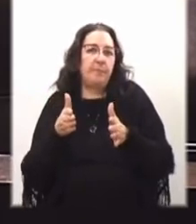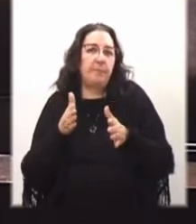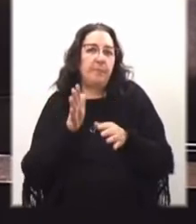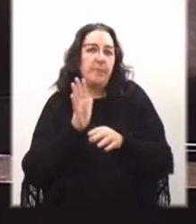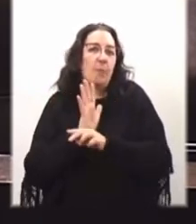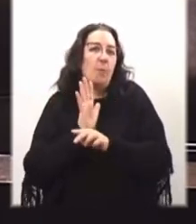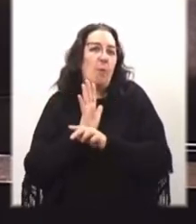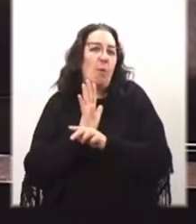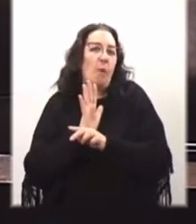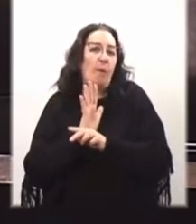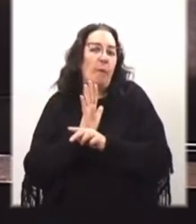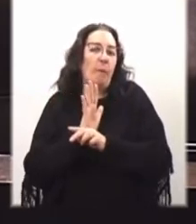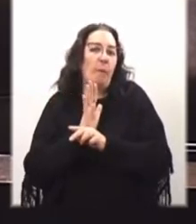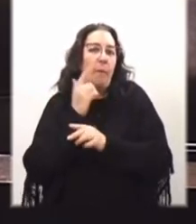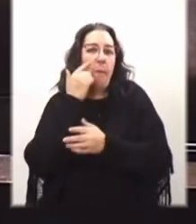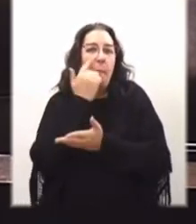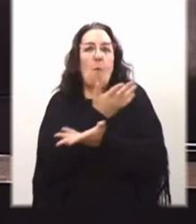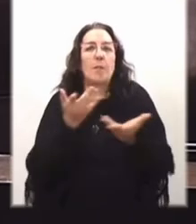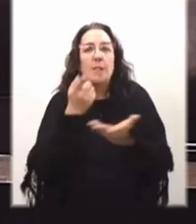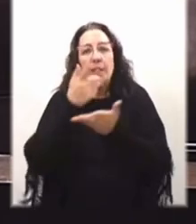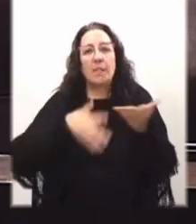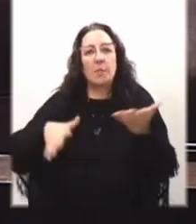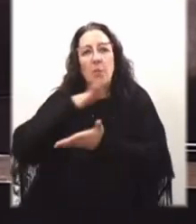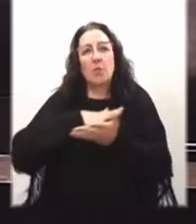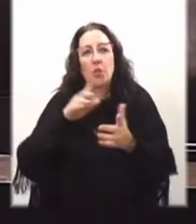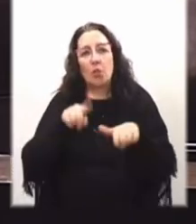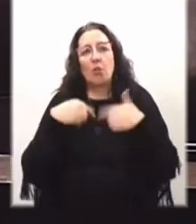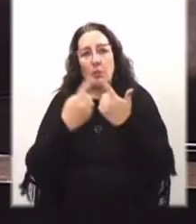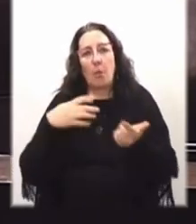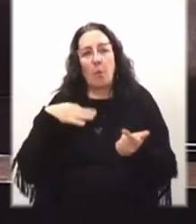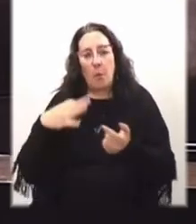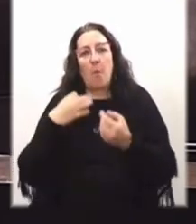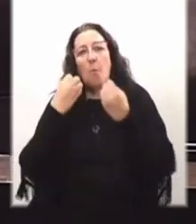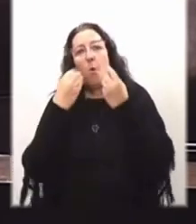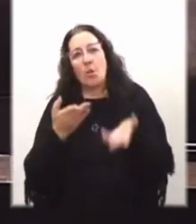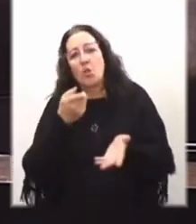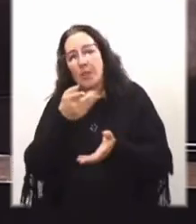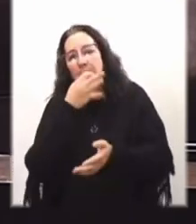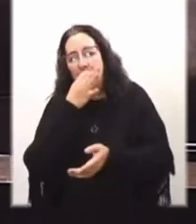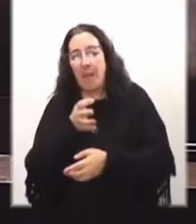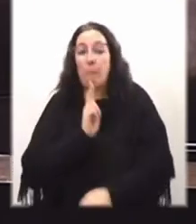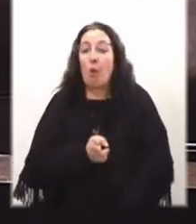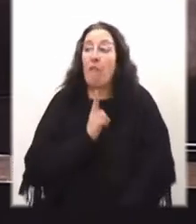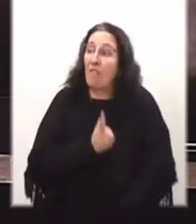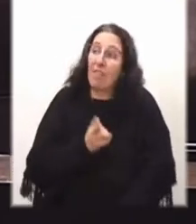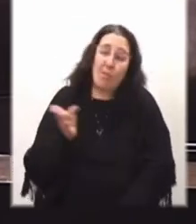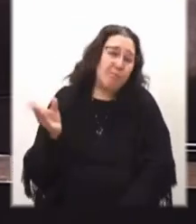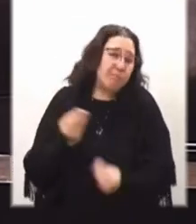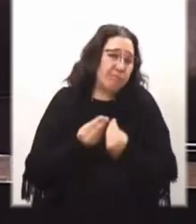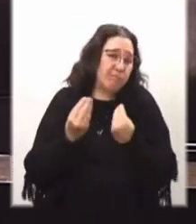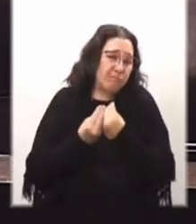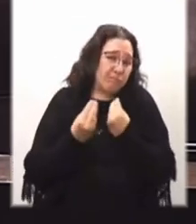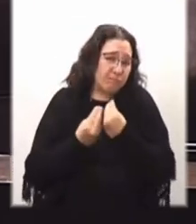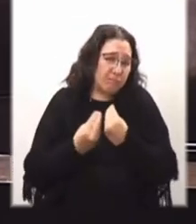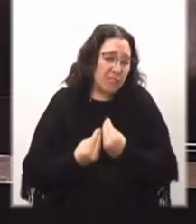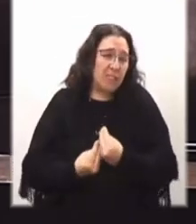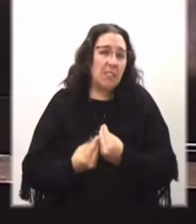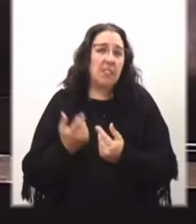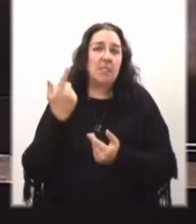un reflejo a esa situación que estábamos viviendo. Y por esto que decía, de las previsiones que teníamos, fue una